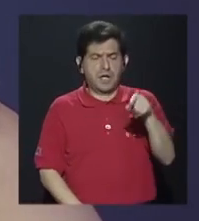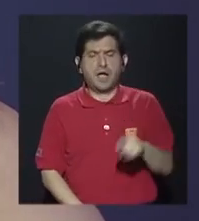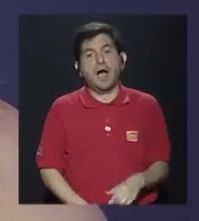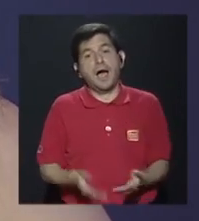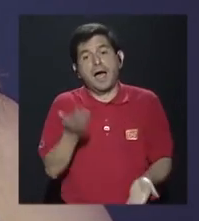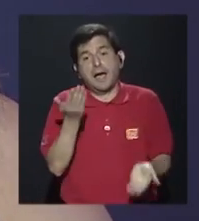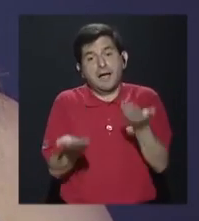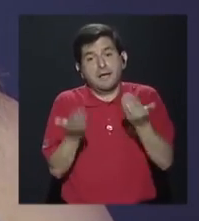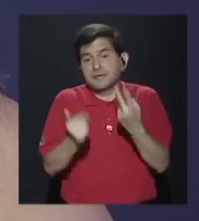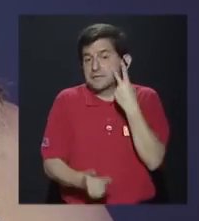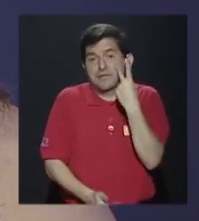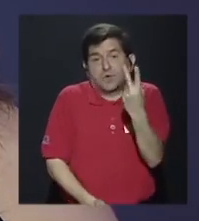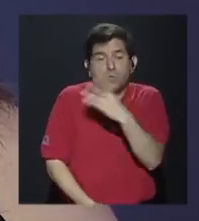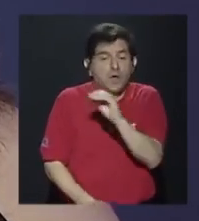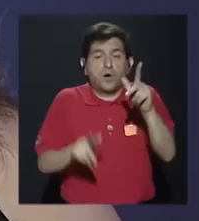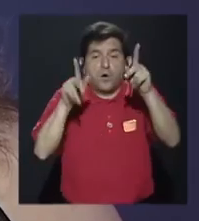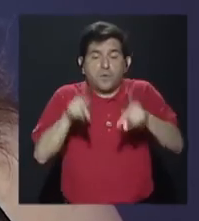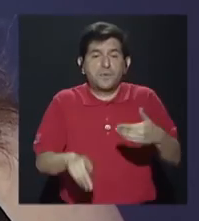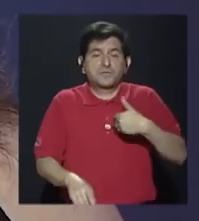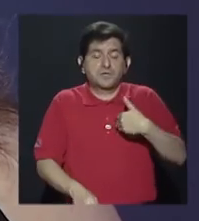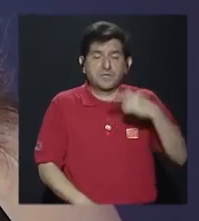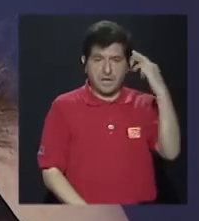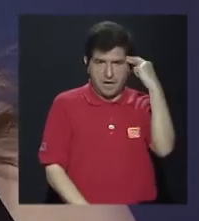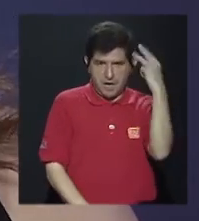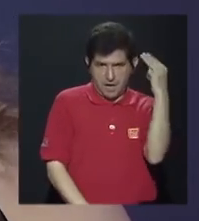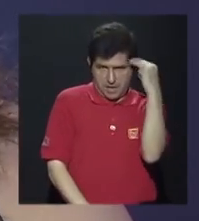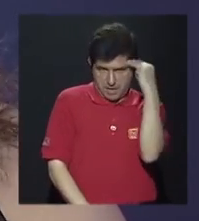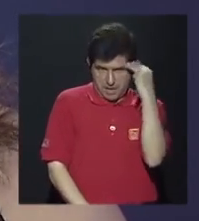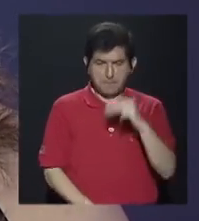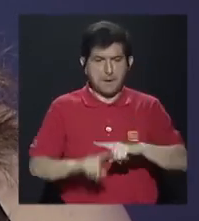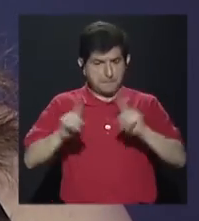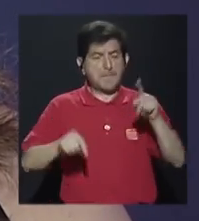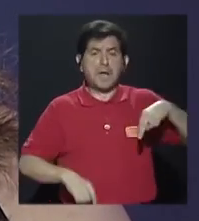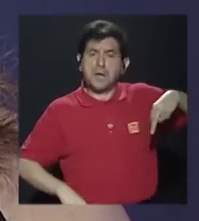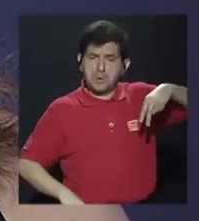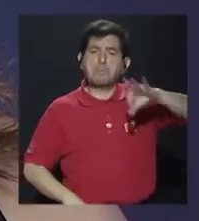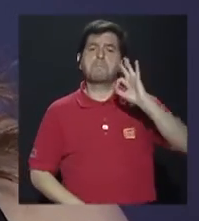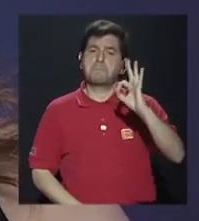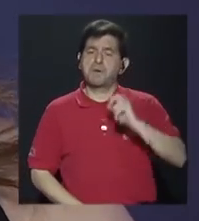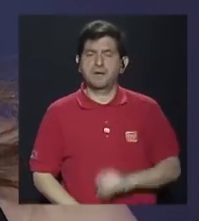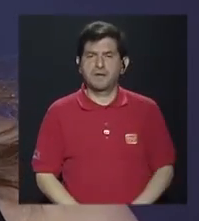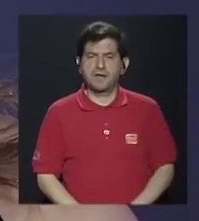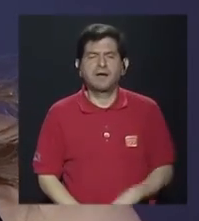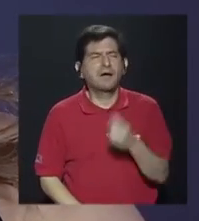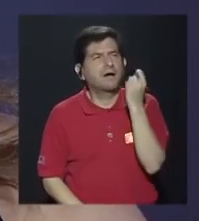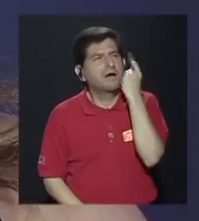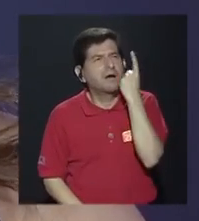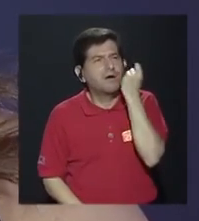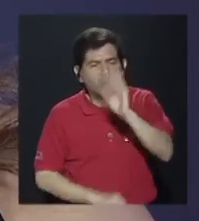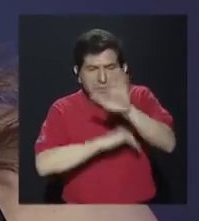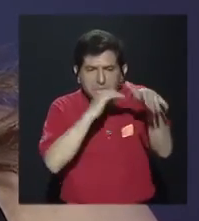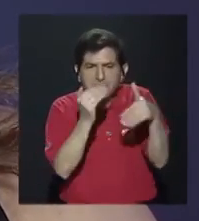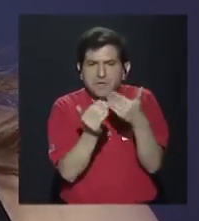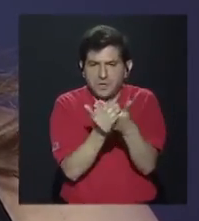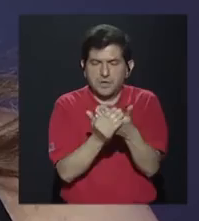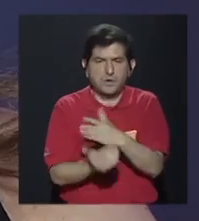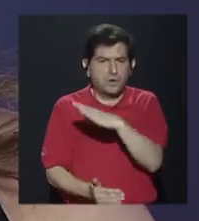vidente, uh-huh. O una persona que tiene retardo y camina. Entonces hay que entender toda esa parte